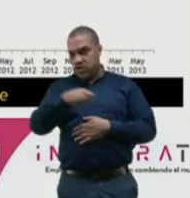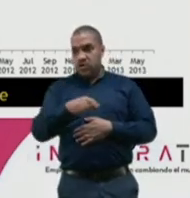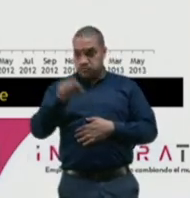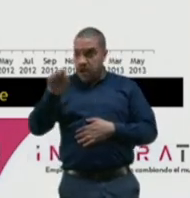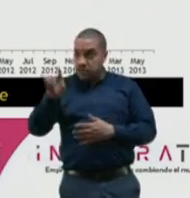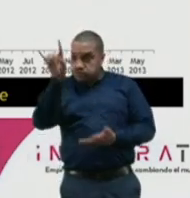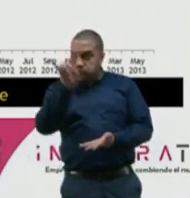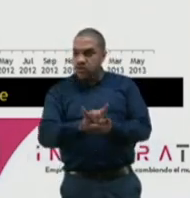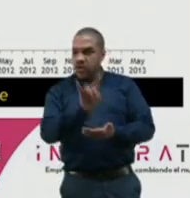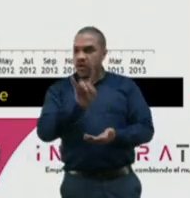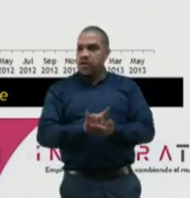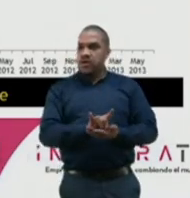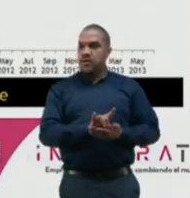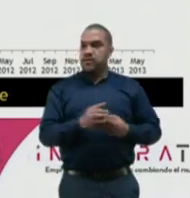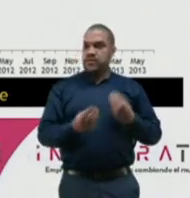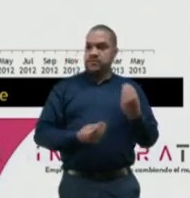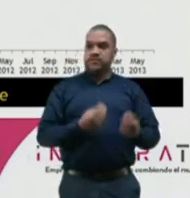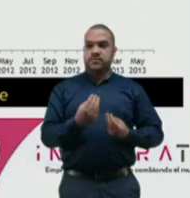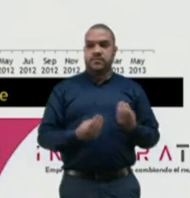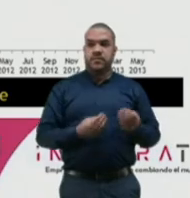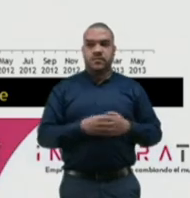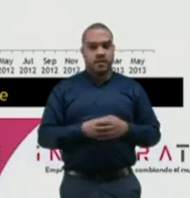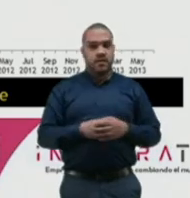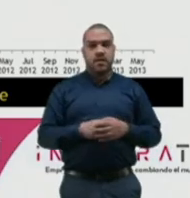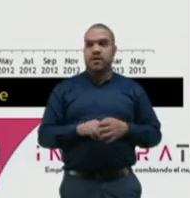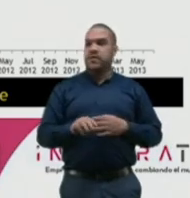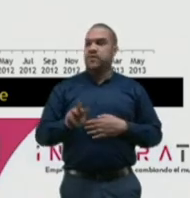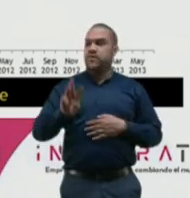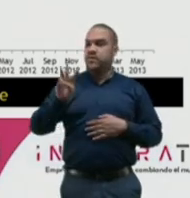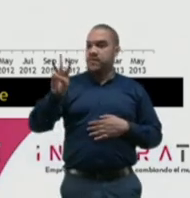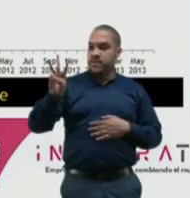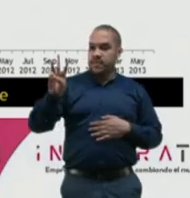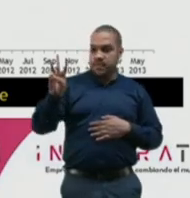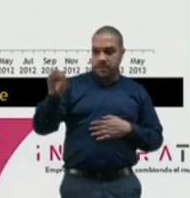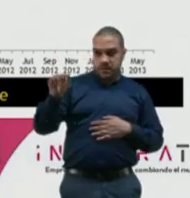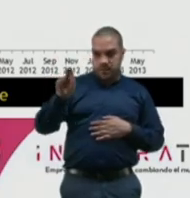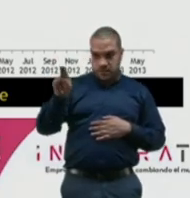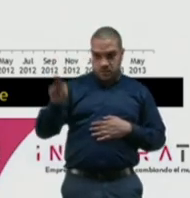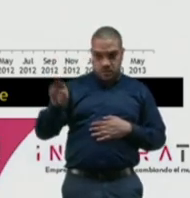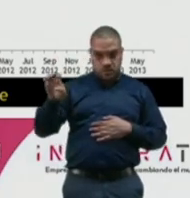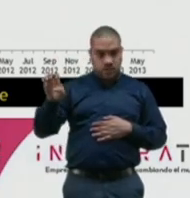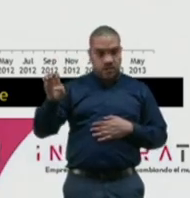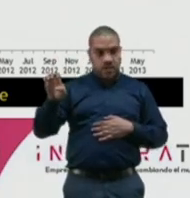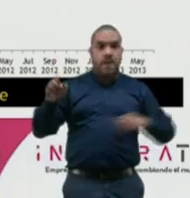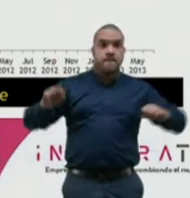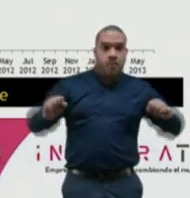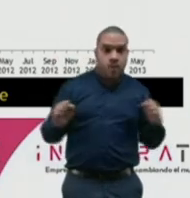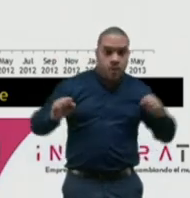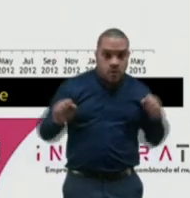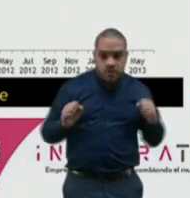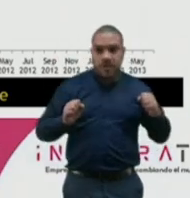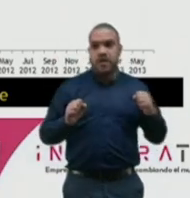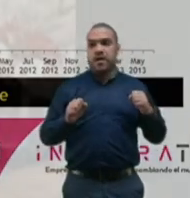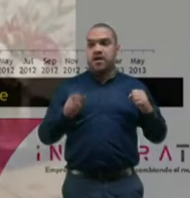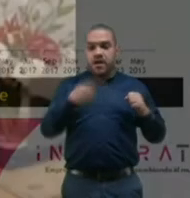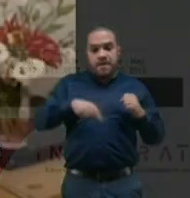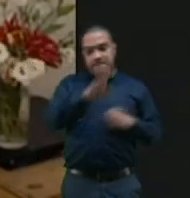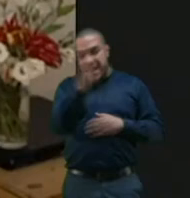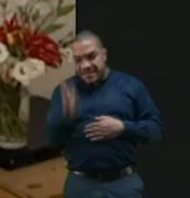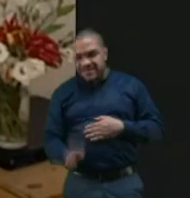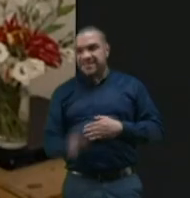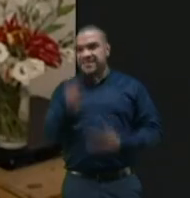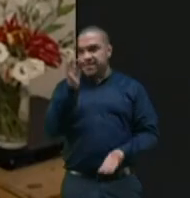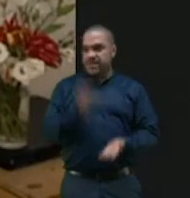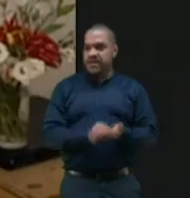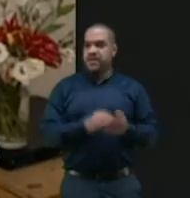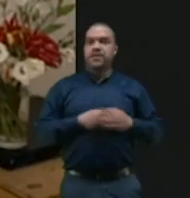Estados Unidos, en Europa, Bogotá, Sao Paulo, en cualquier parte del globo y empezar a usarlo.